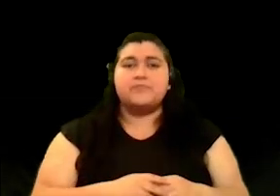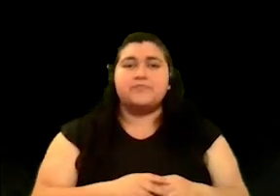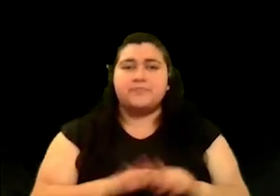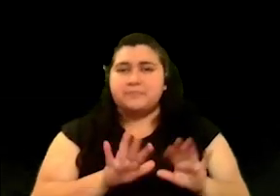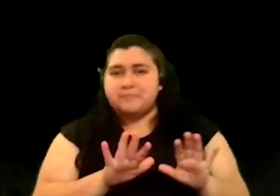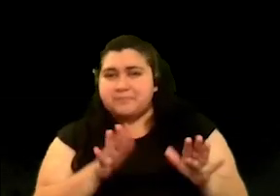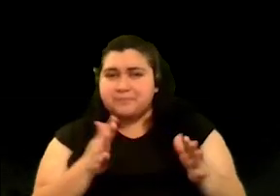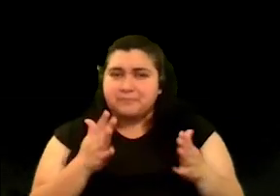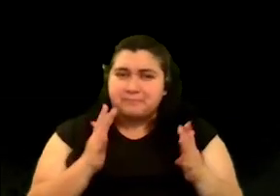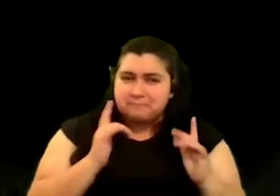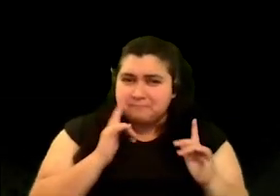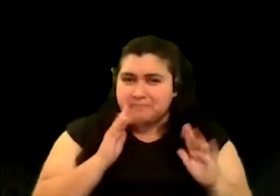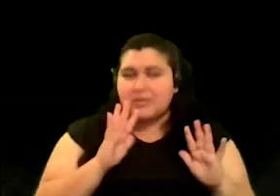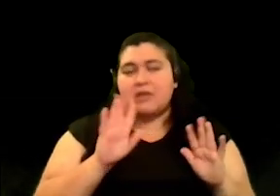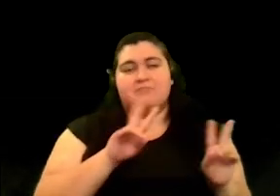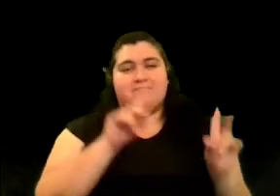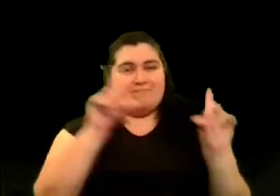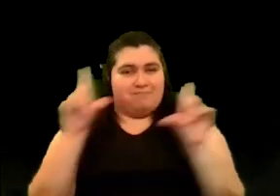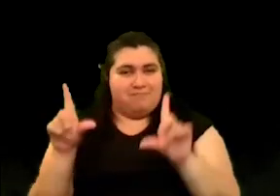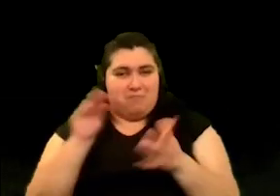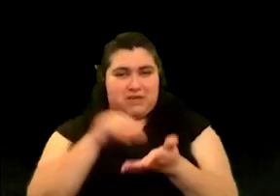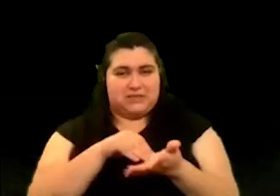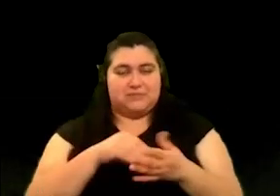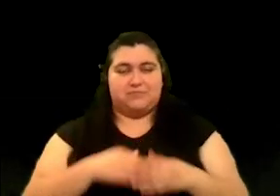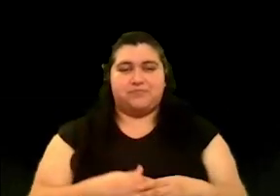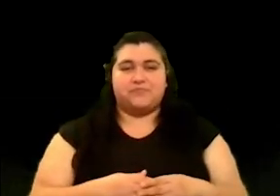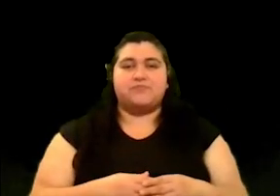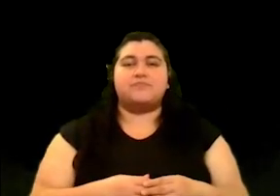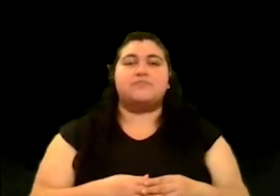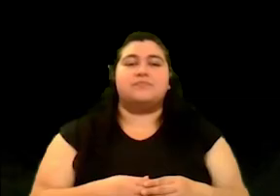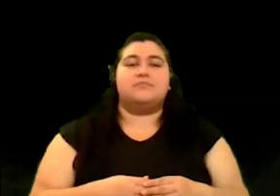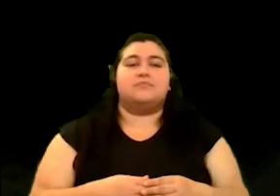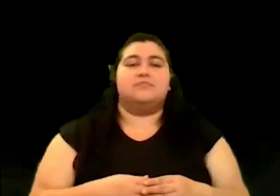o menos? Bueno, pasemos a la próxima pantalla, por favor.